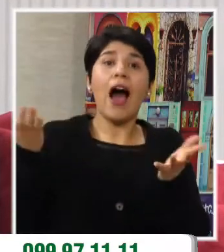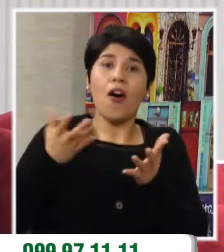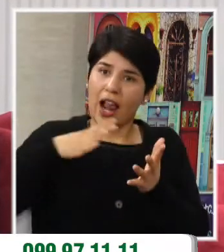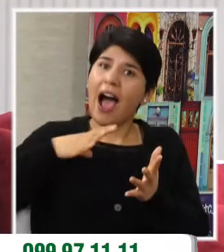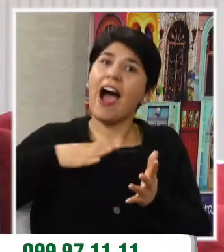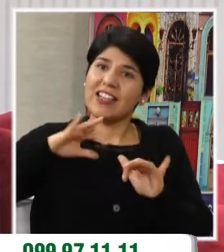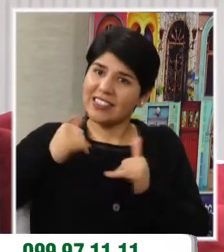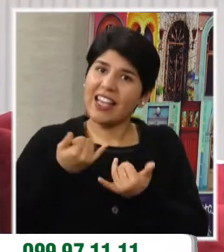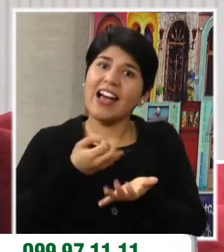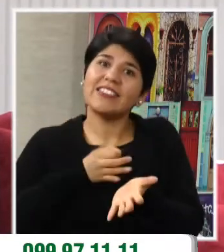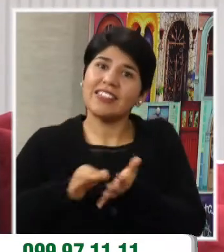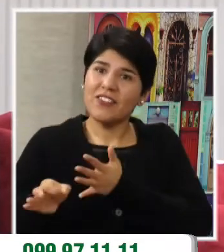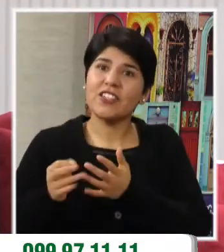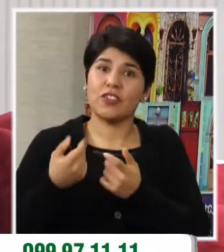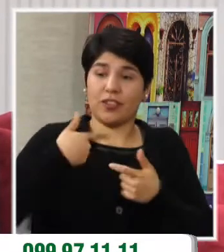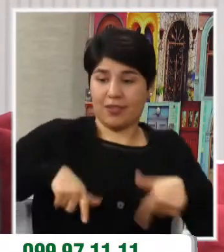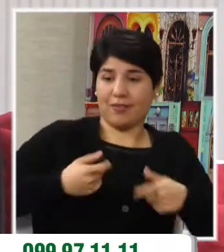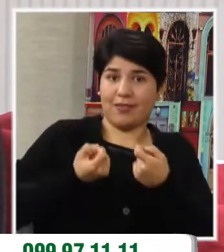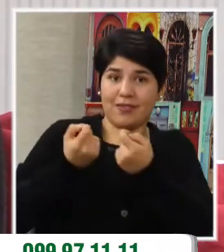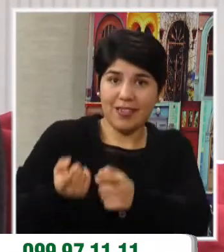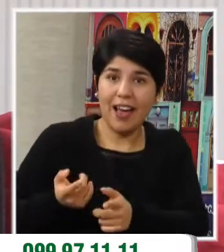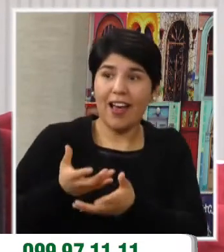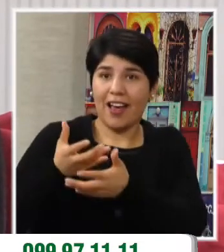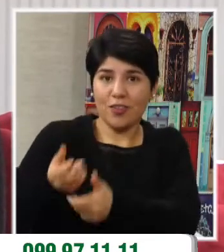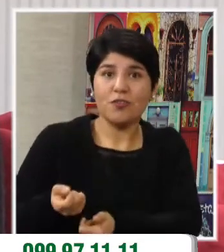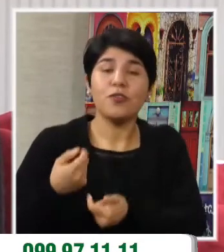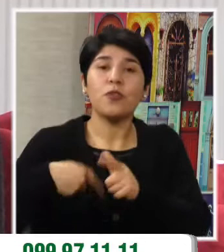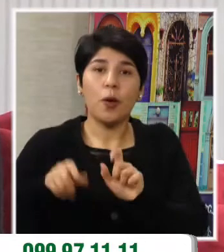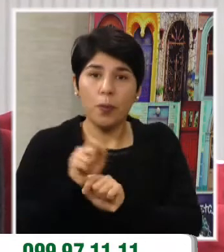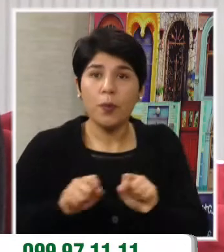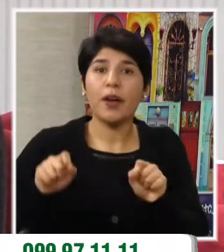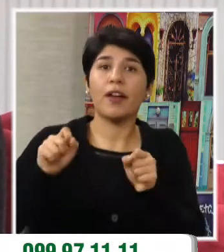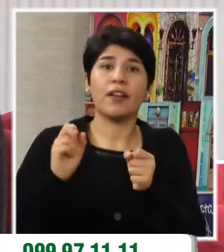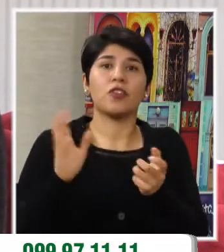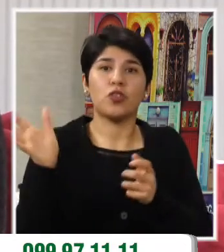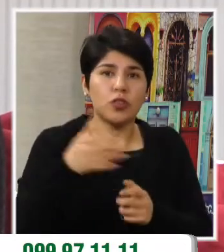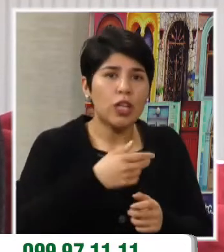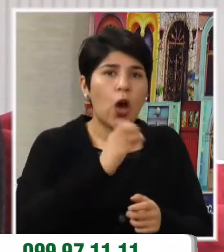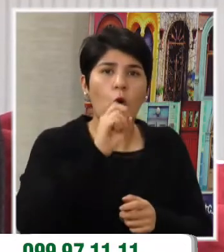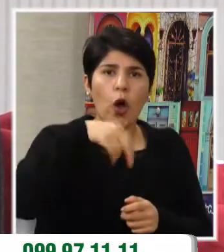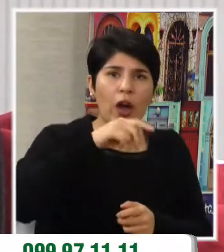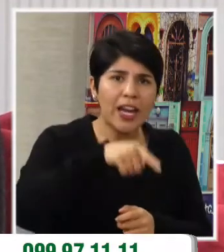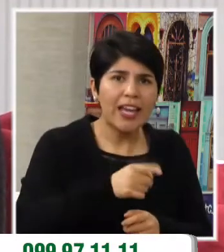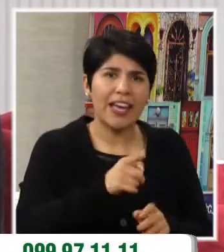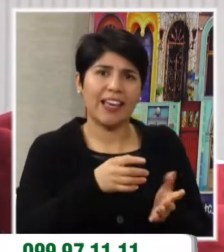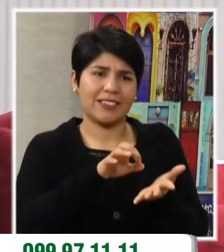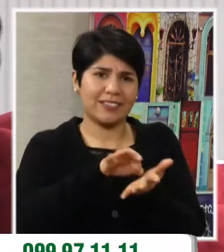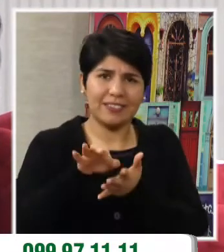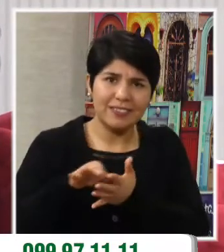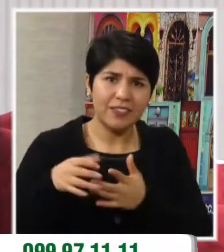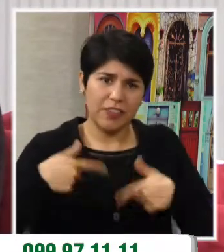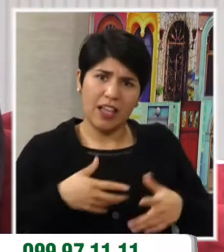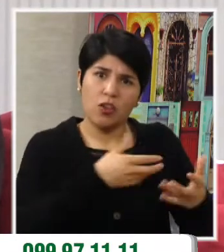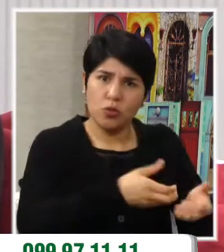de un servicio que brindó la intendencia esta regulación de las ong que es fantástico porque pueden